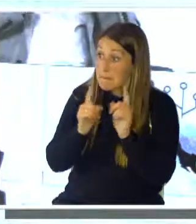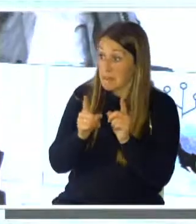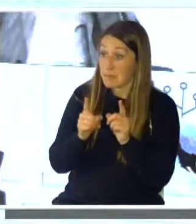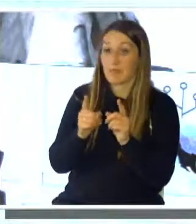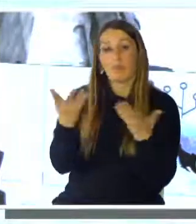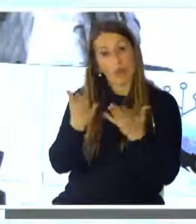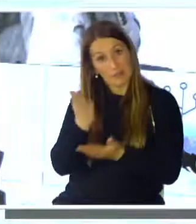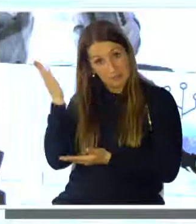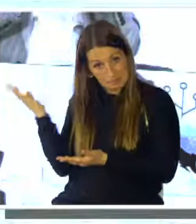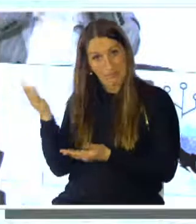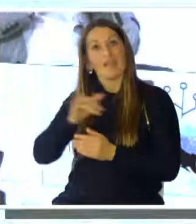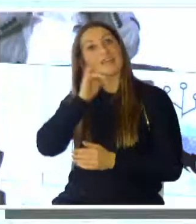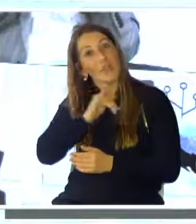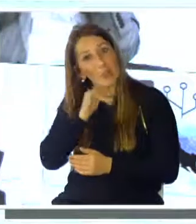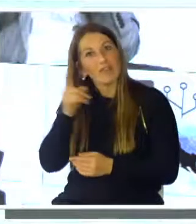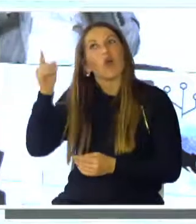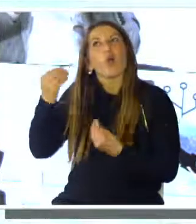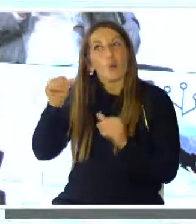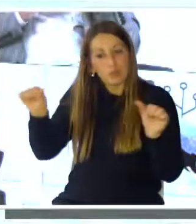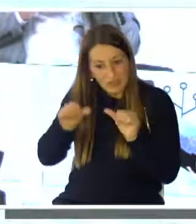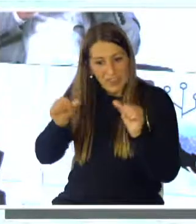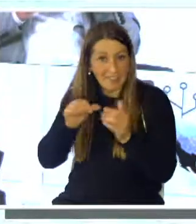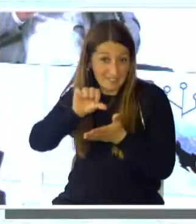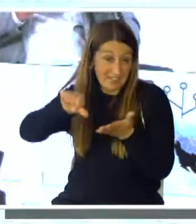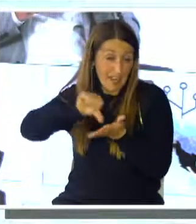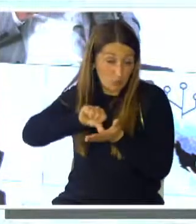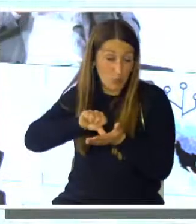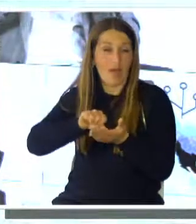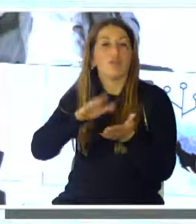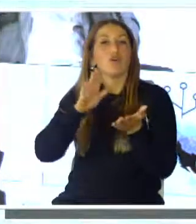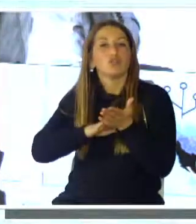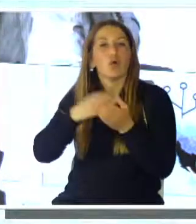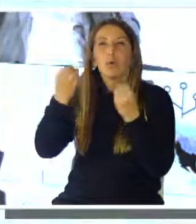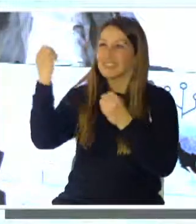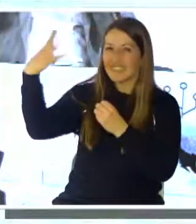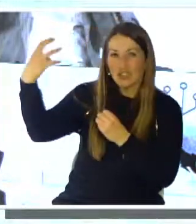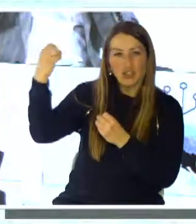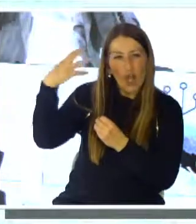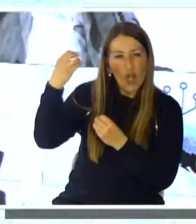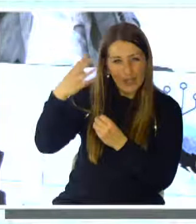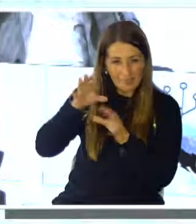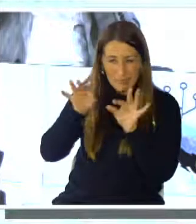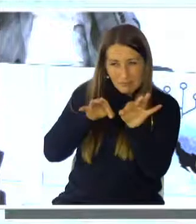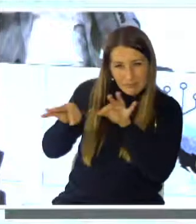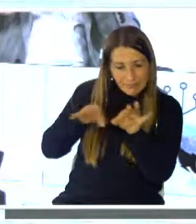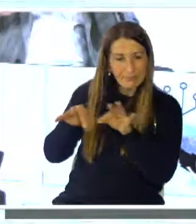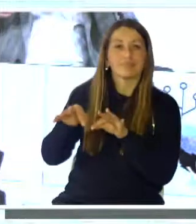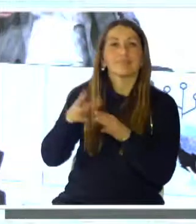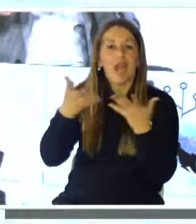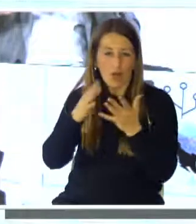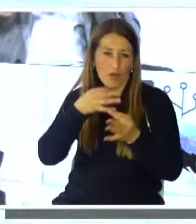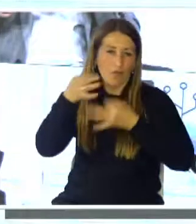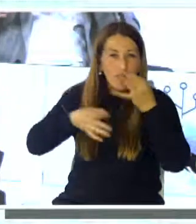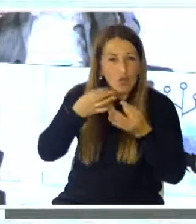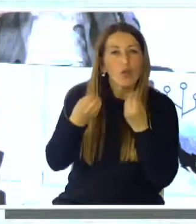lo voy a dejar a ese que cuente todo lo que venimos haciendo en la ciudad con respecto a la sensorización la telemetría nos va a contar un poco